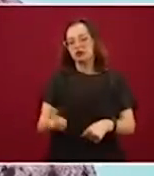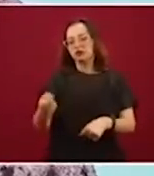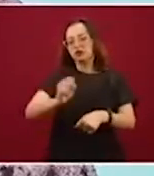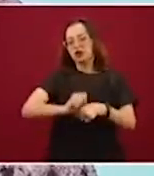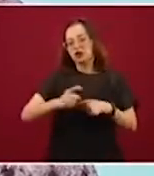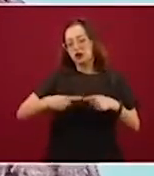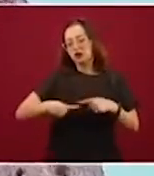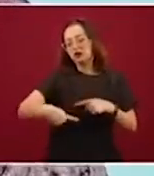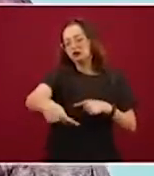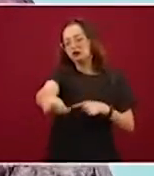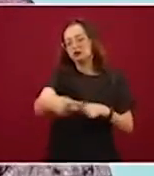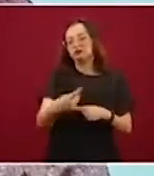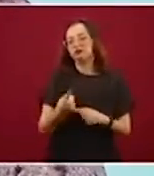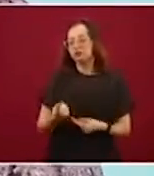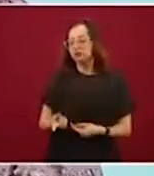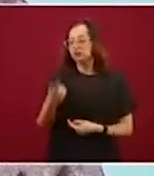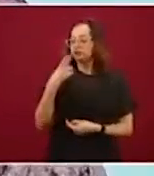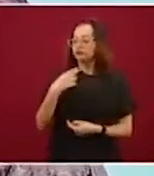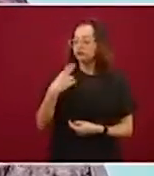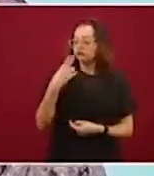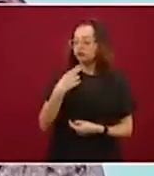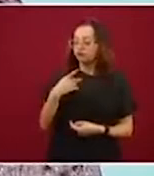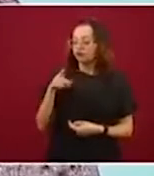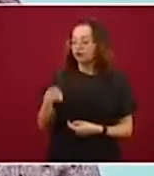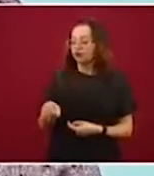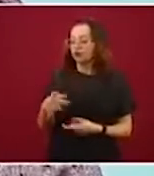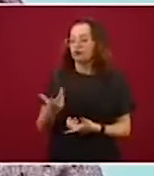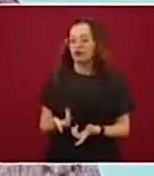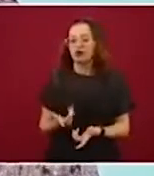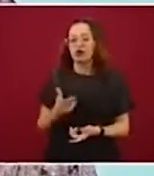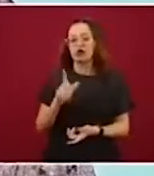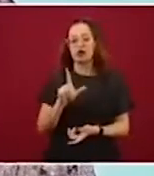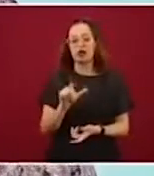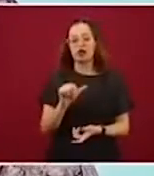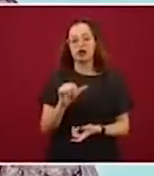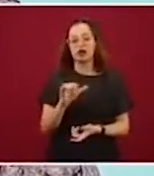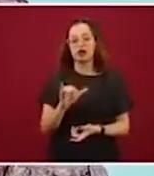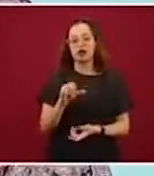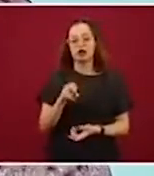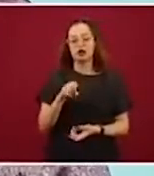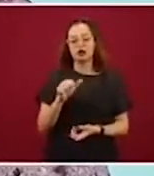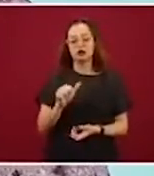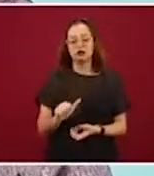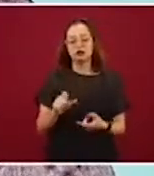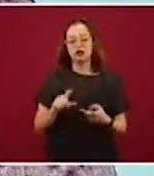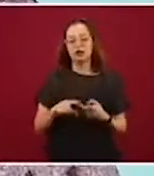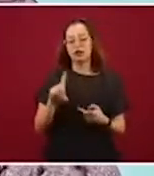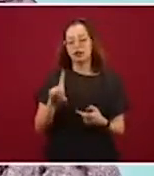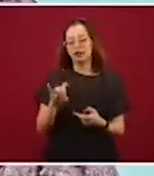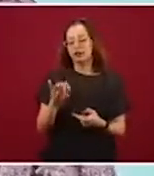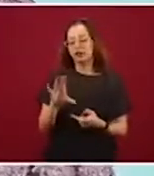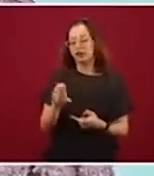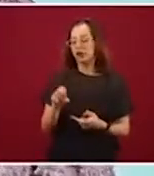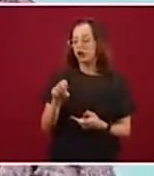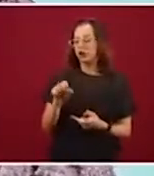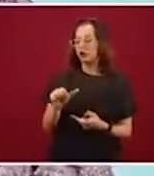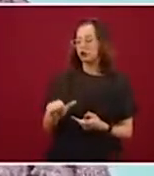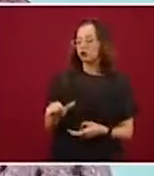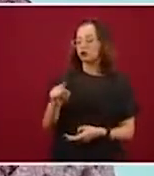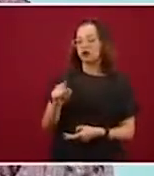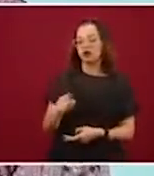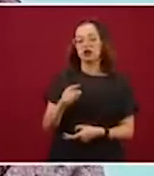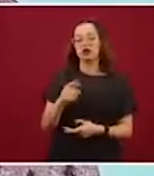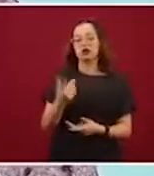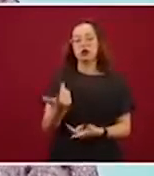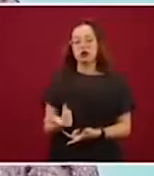Las reservas estratégicas del INCONSA y DICONSA nos permiten aquí informarles que tenemos una reserva